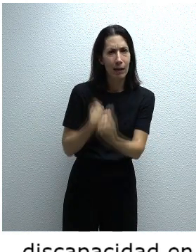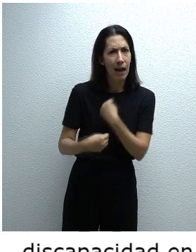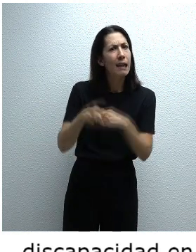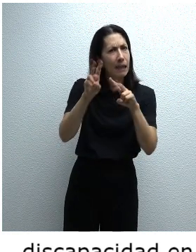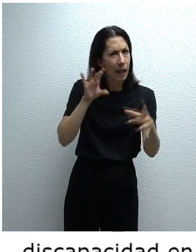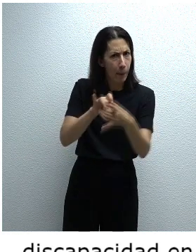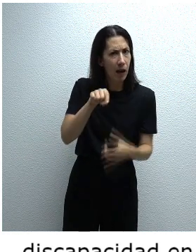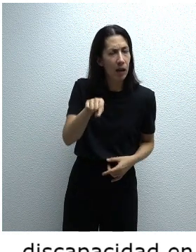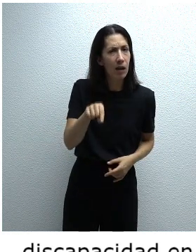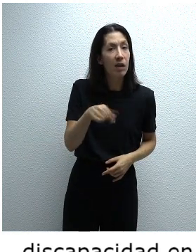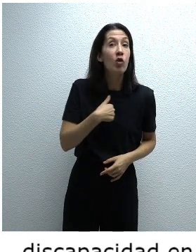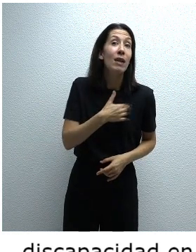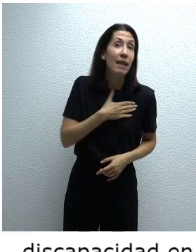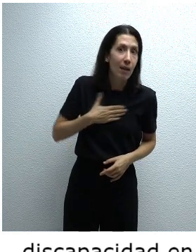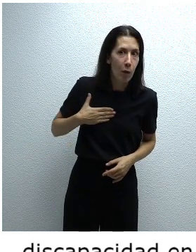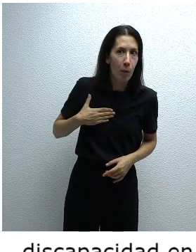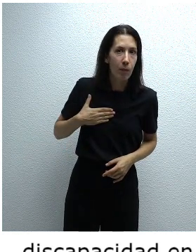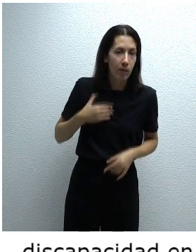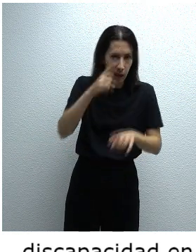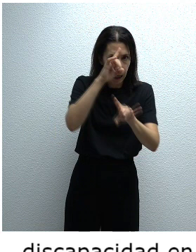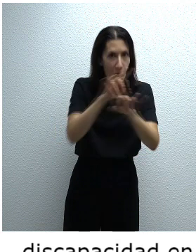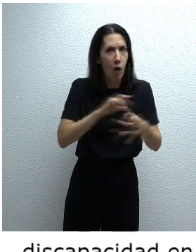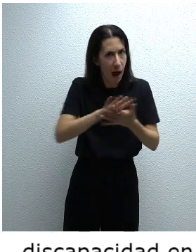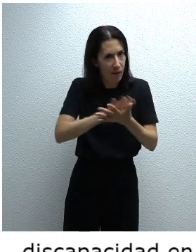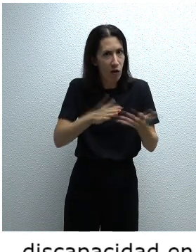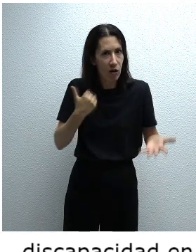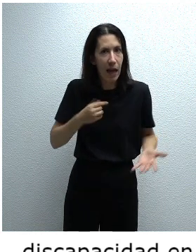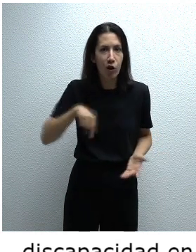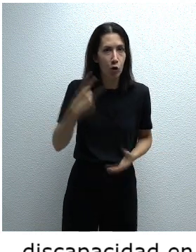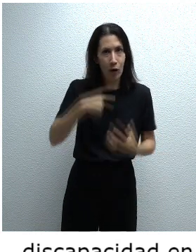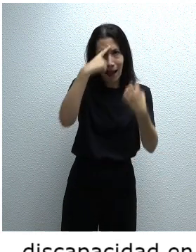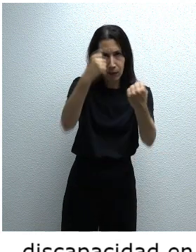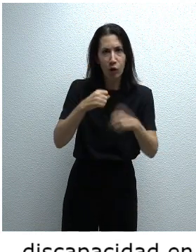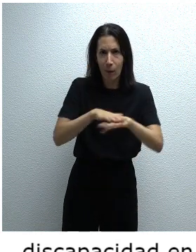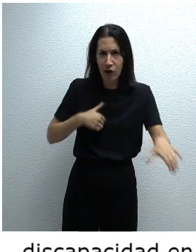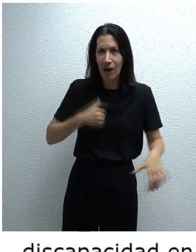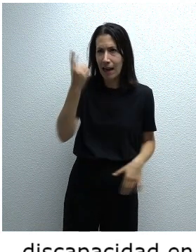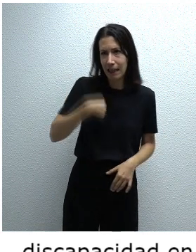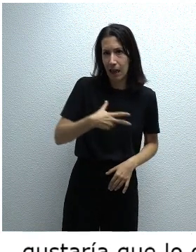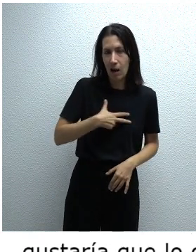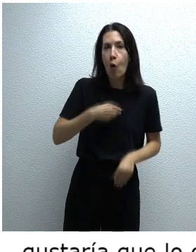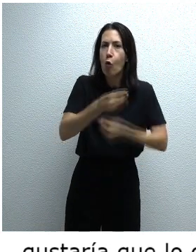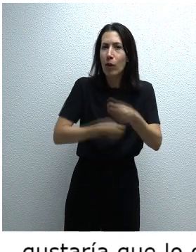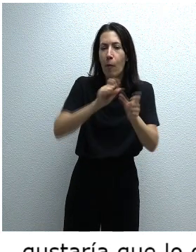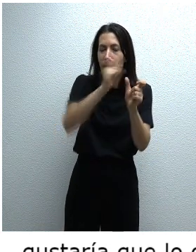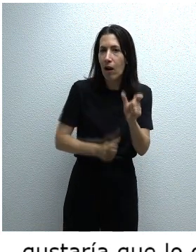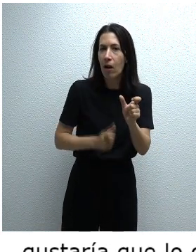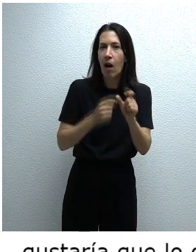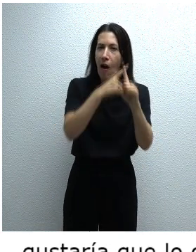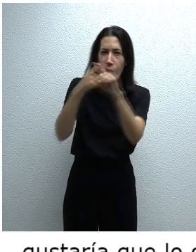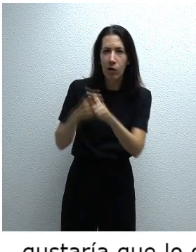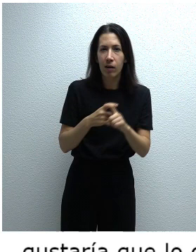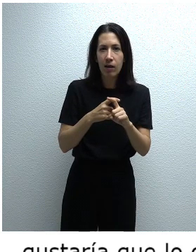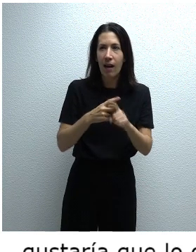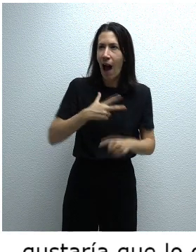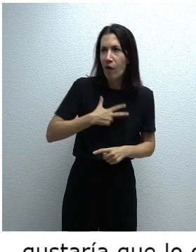sobre este tema y entonces, pues está claro, hemos hablado, nosotros somos juristas la mayoría, hablamos en un tema técnico de abogado, de